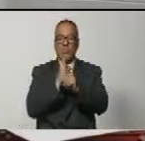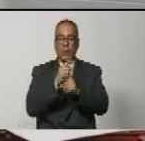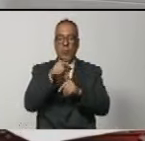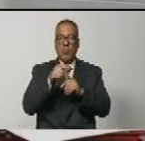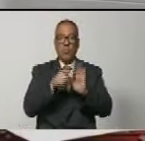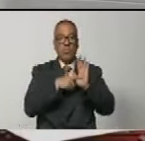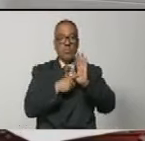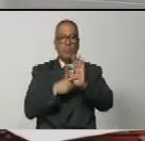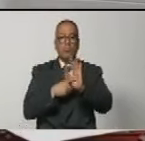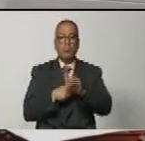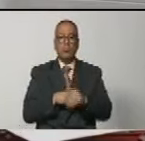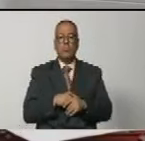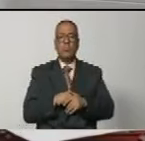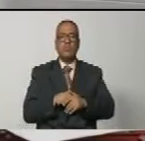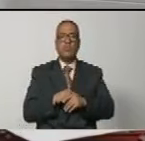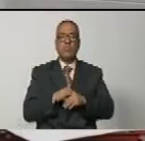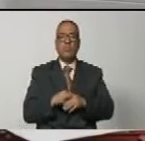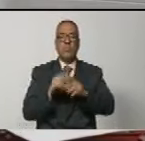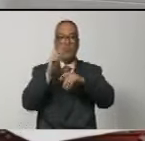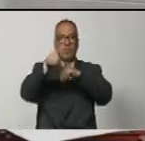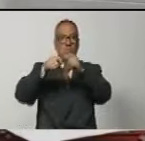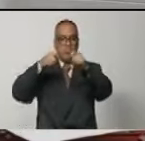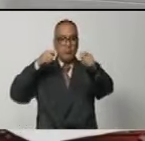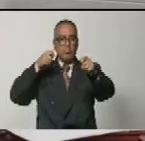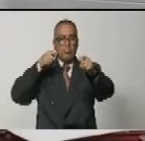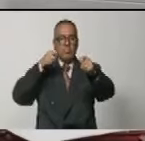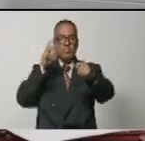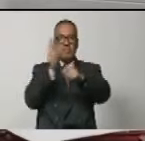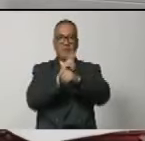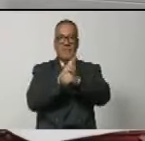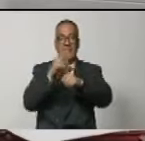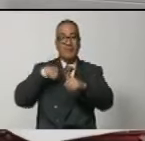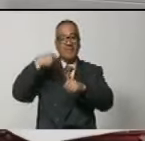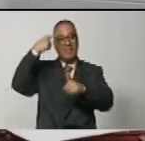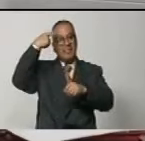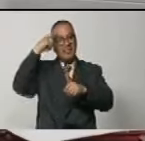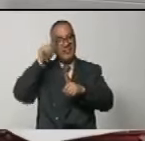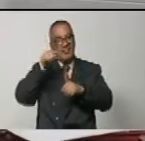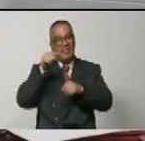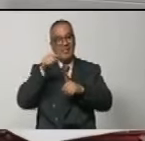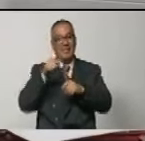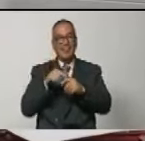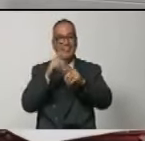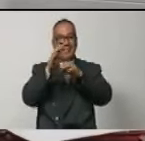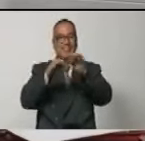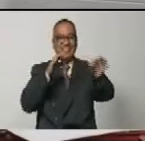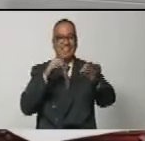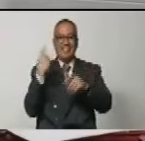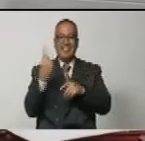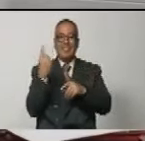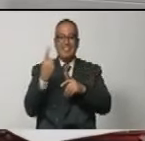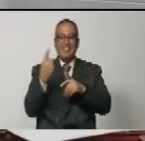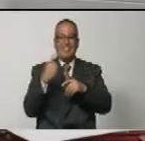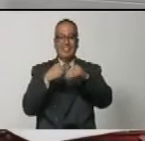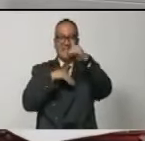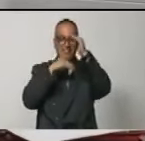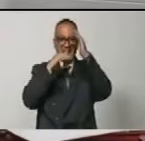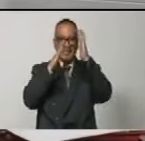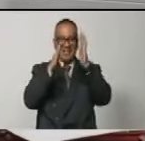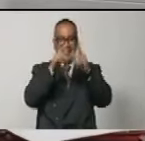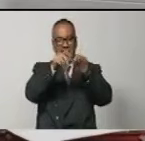tuvimos una exhibición de paratiro con arco. Los camarógrafos salieron corriendo porque creían que eran el blanco, pero no, solamente de la tensión del